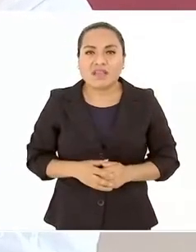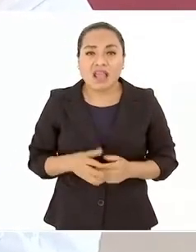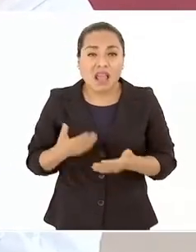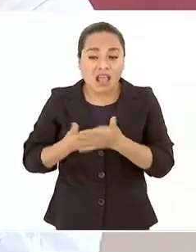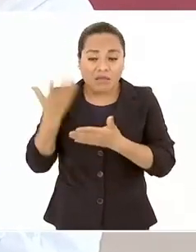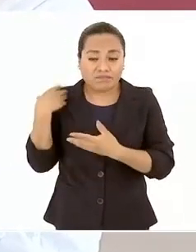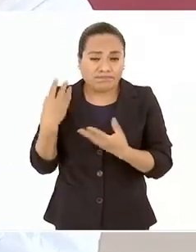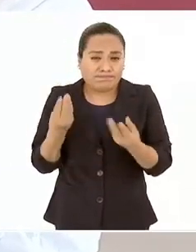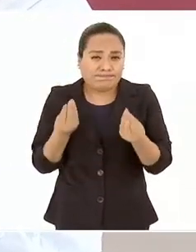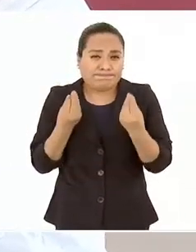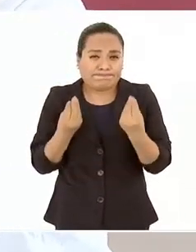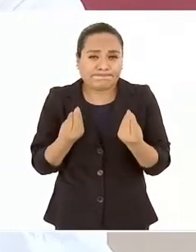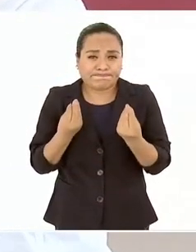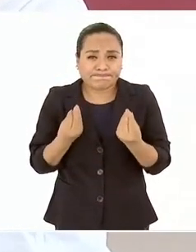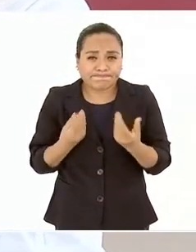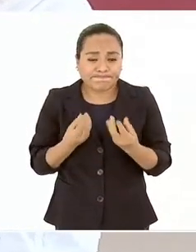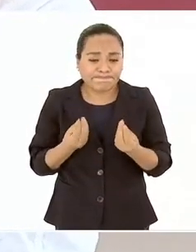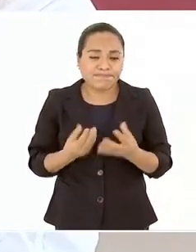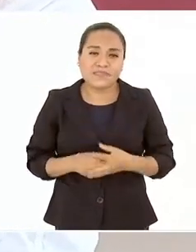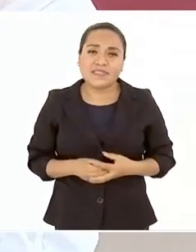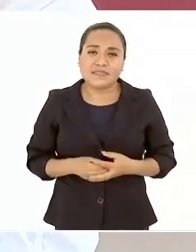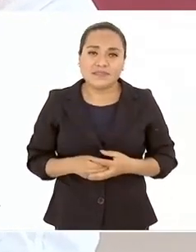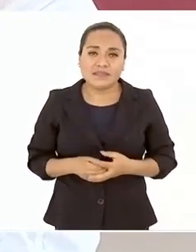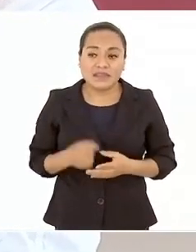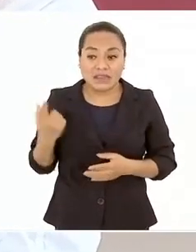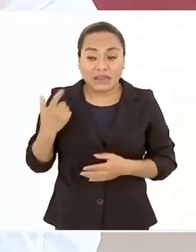tanto y no les dio tiempo,